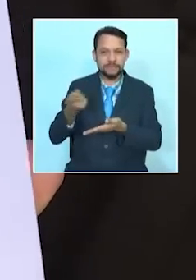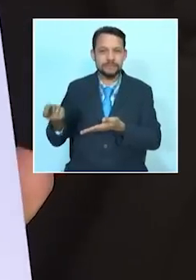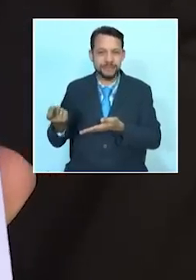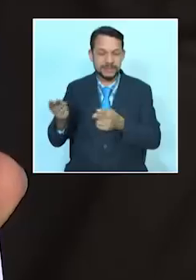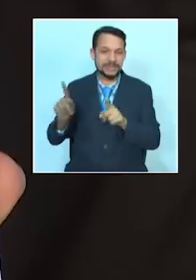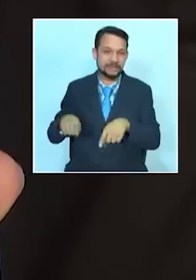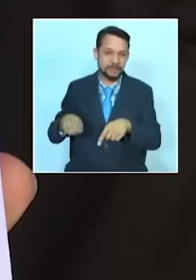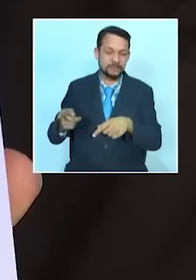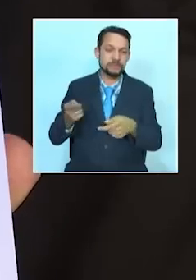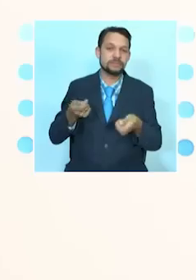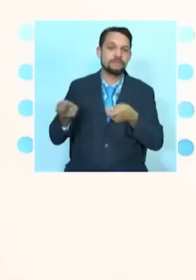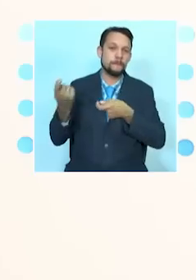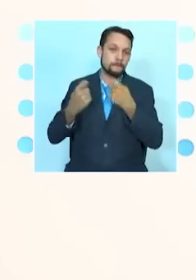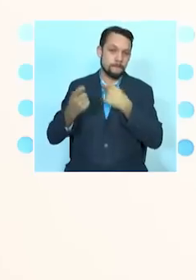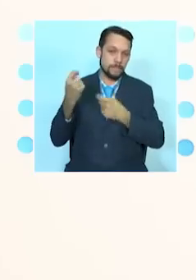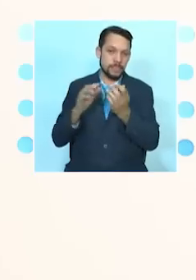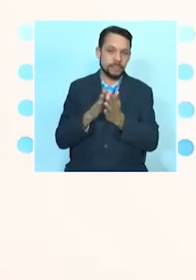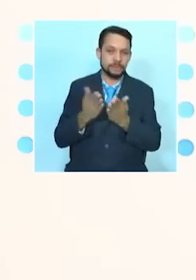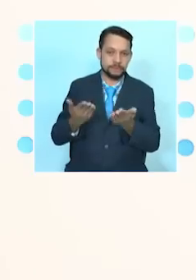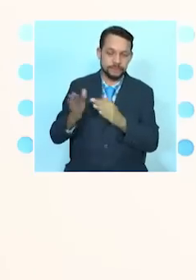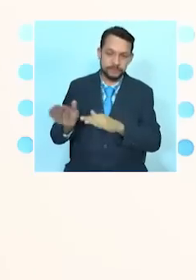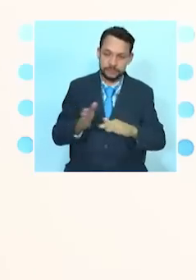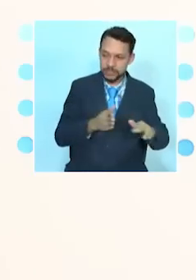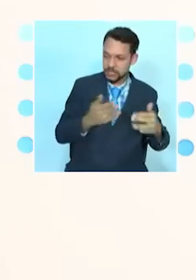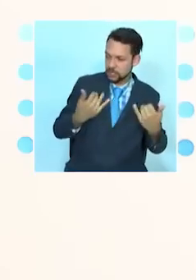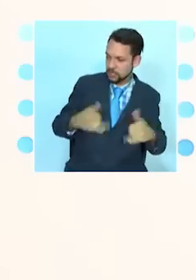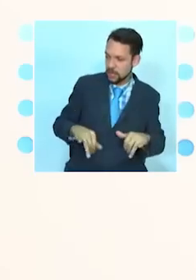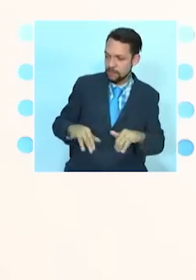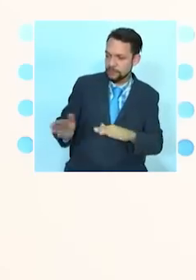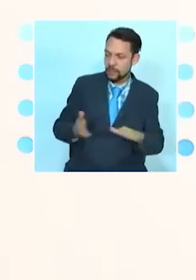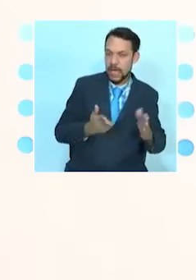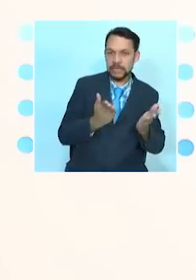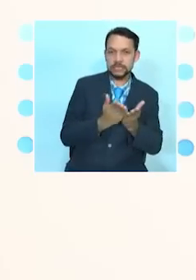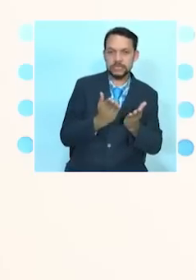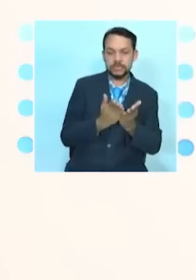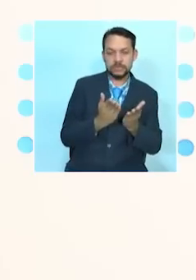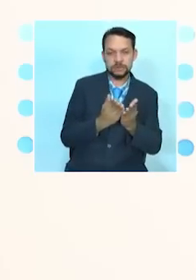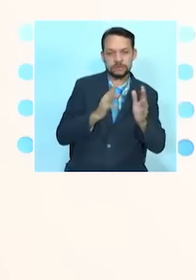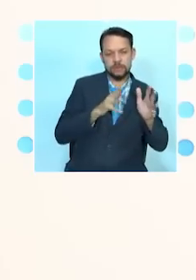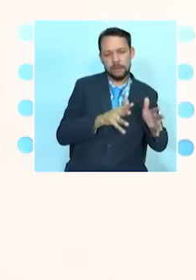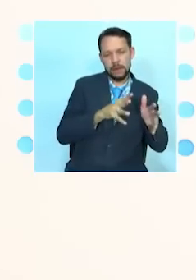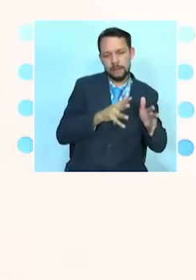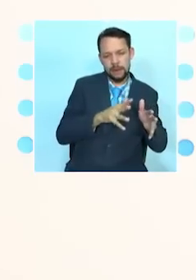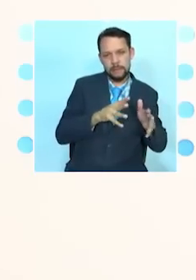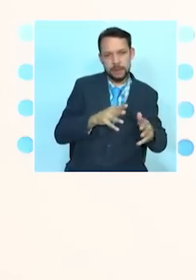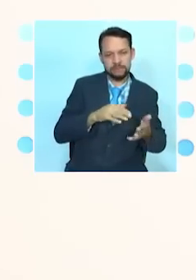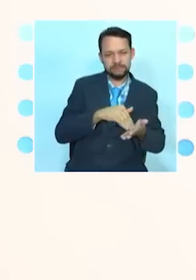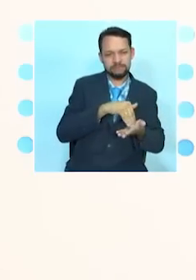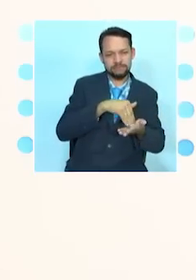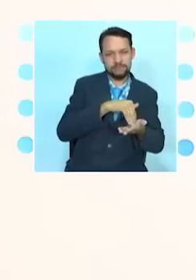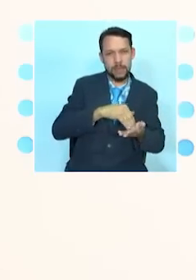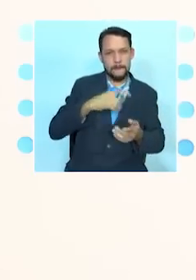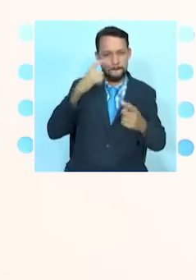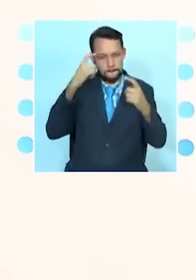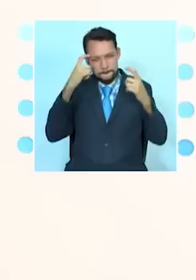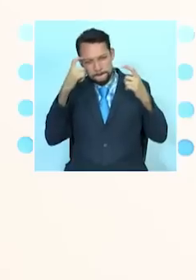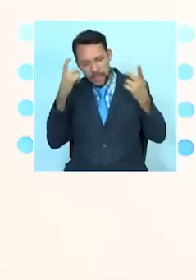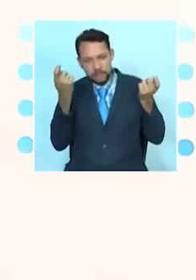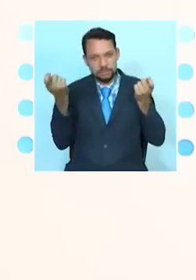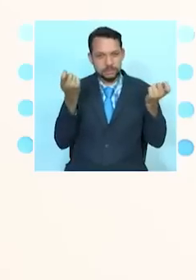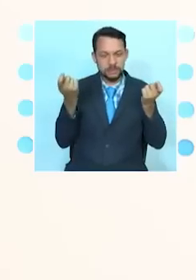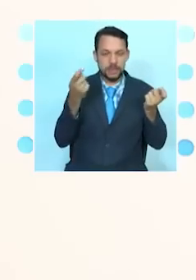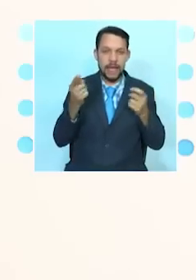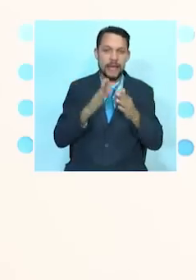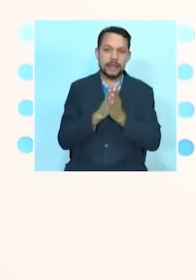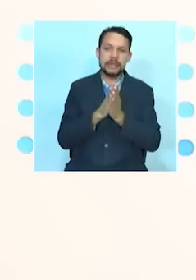Guillermo rojas quis voy a retirarlo entonces educación colapso mental Guillermo rojas quiceno es parte de la colección de los libros